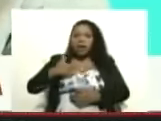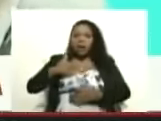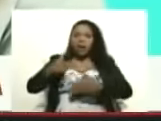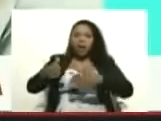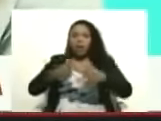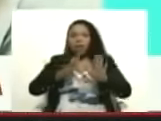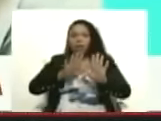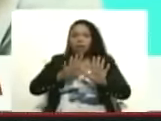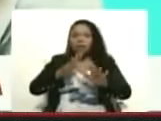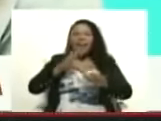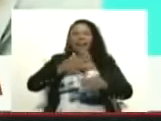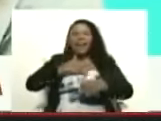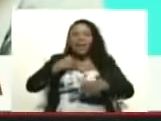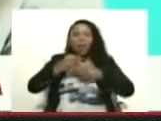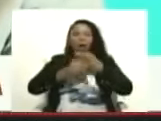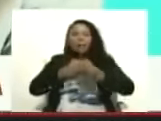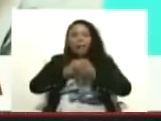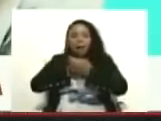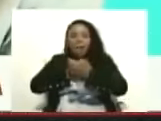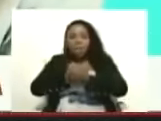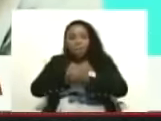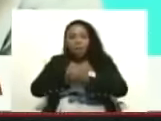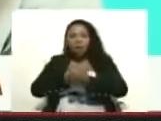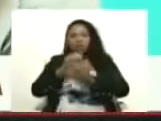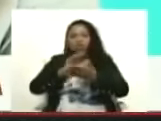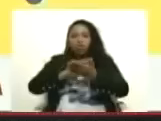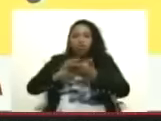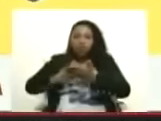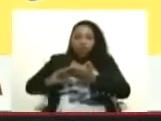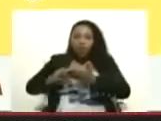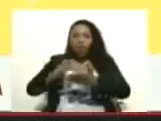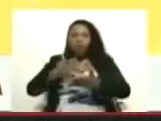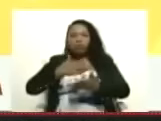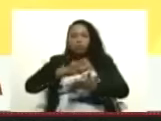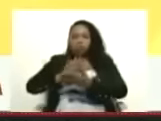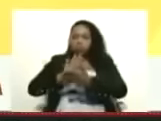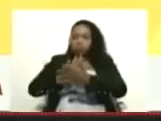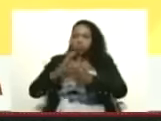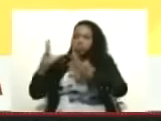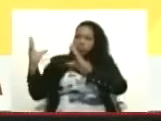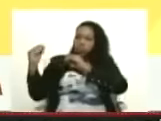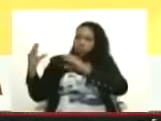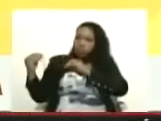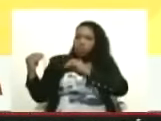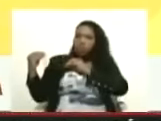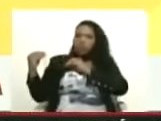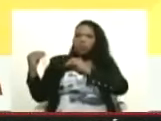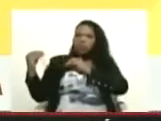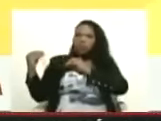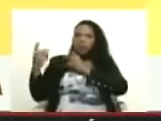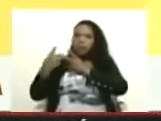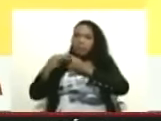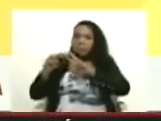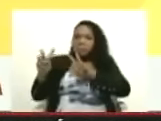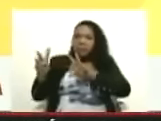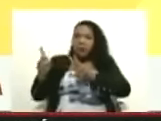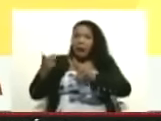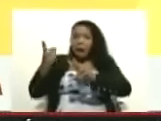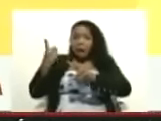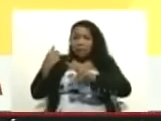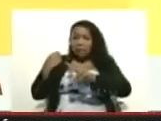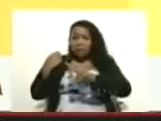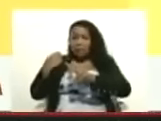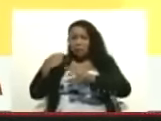es el amor es la reconciliación es el consenso es el encuentro es salir a votar en paz no solamente lo dijeron ayer lo dijeron